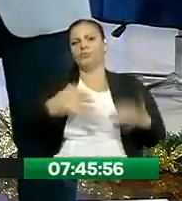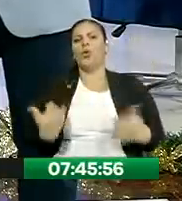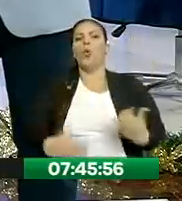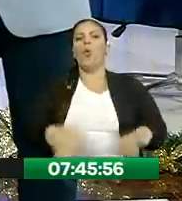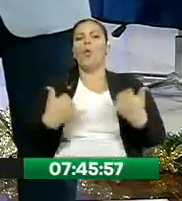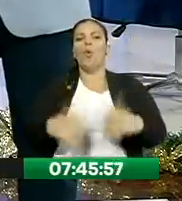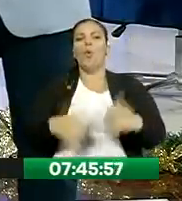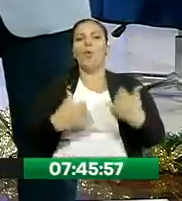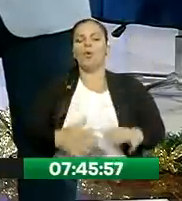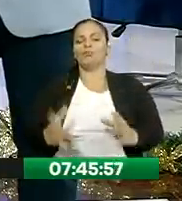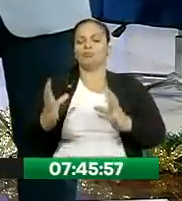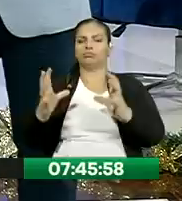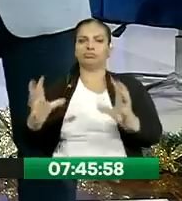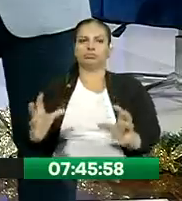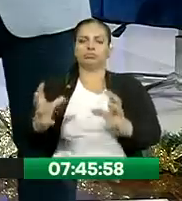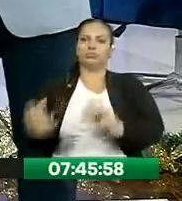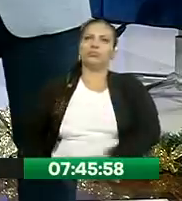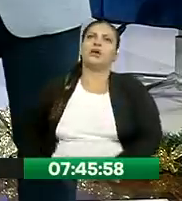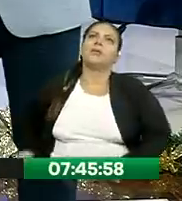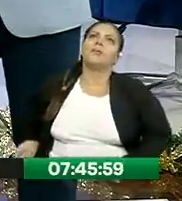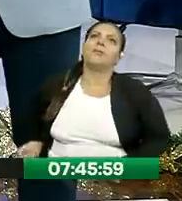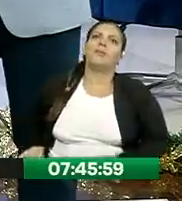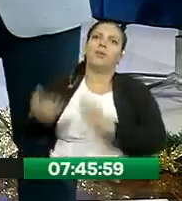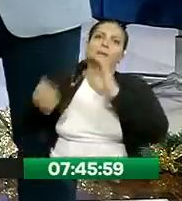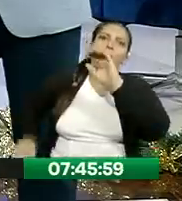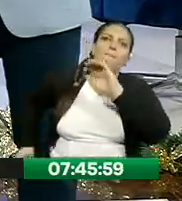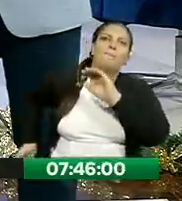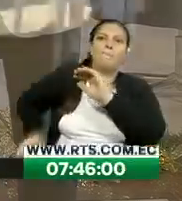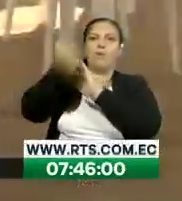de vóley donde jugaba un partido.